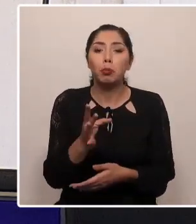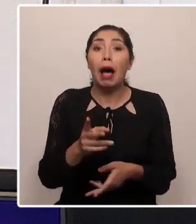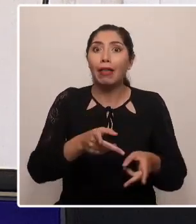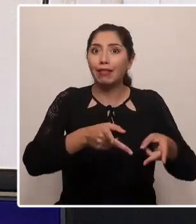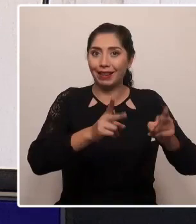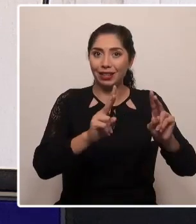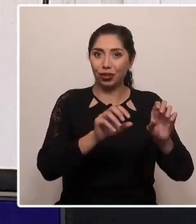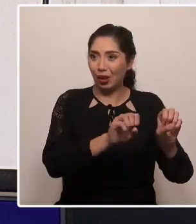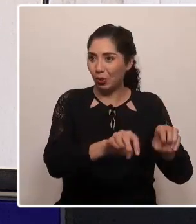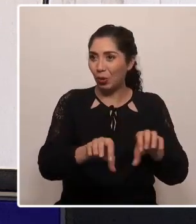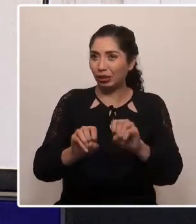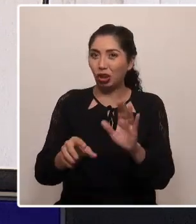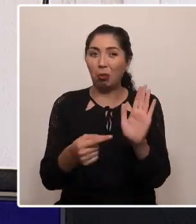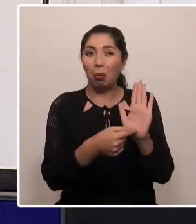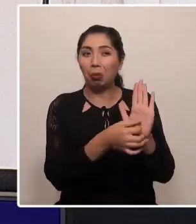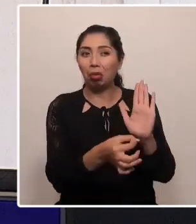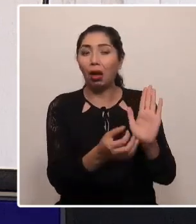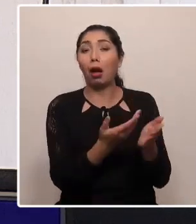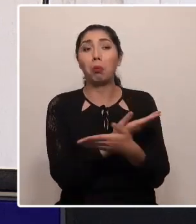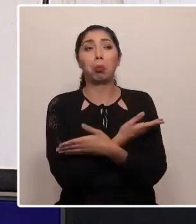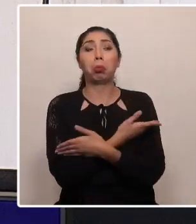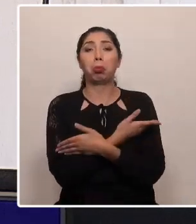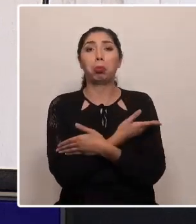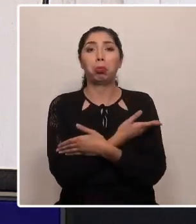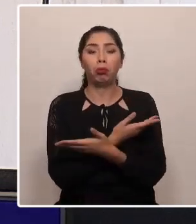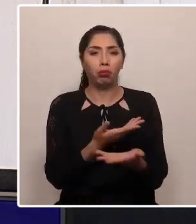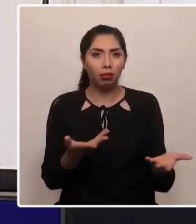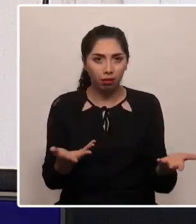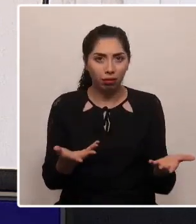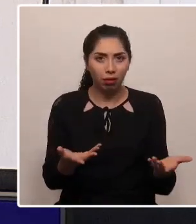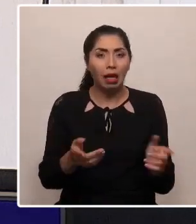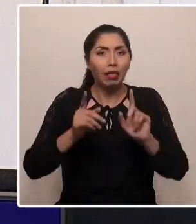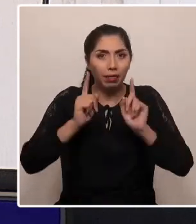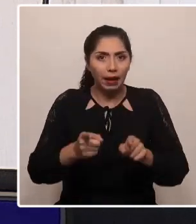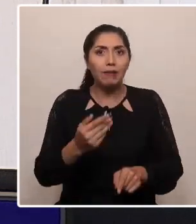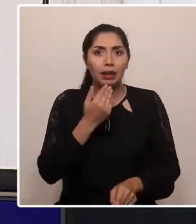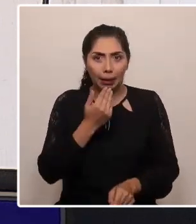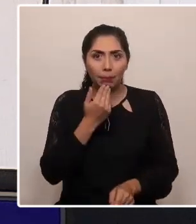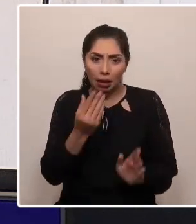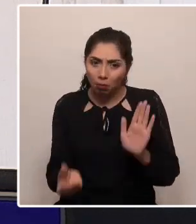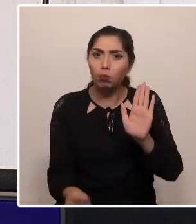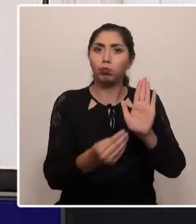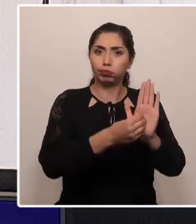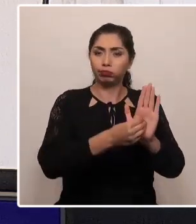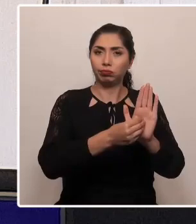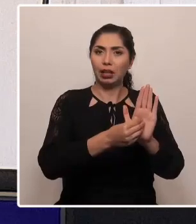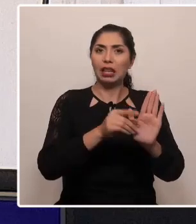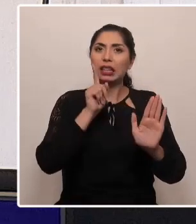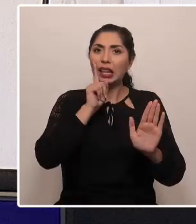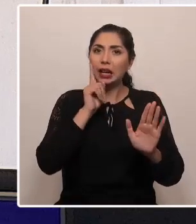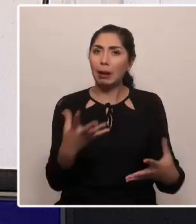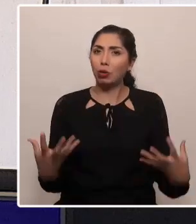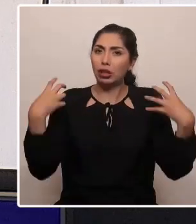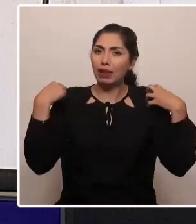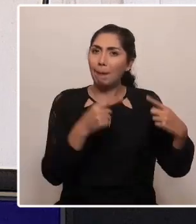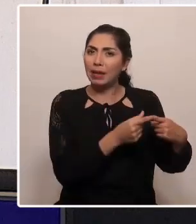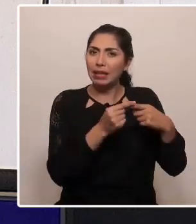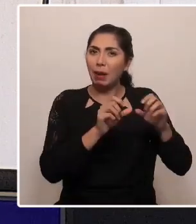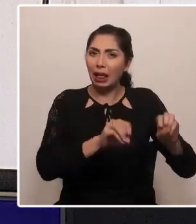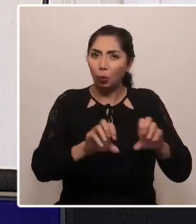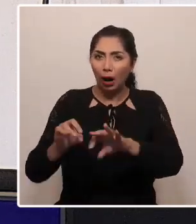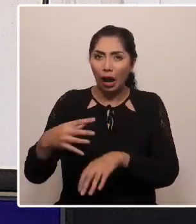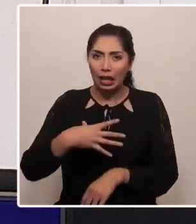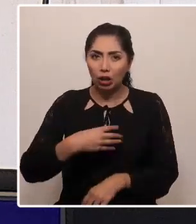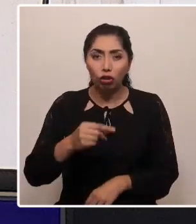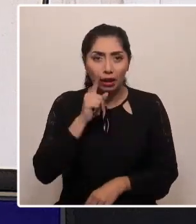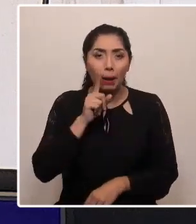a la educación, sino queda consagrada que el derecho es preferente y deber de los padres. No nos podemos